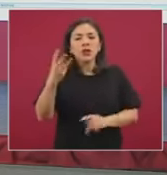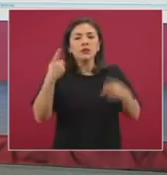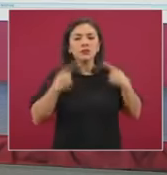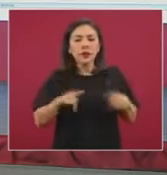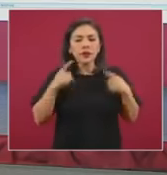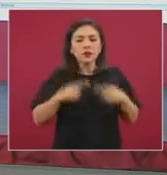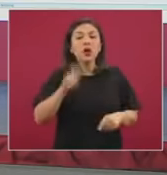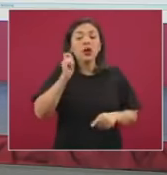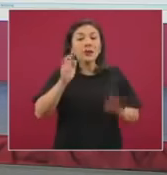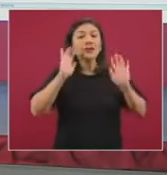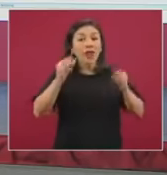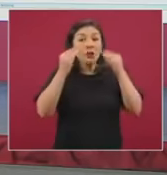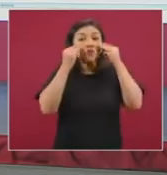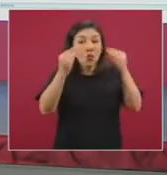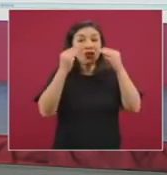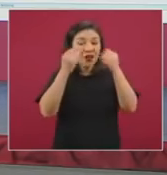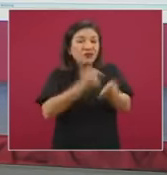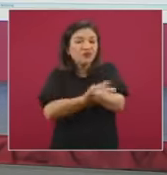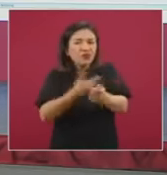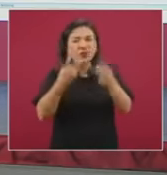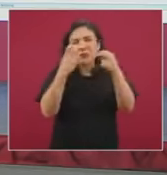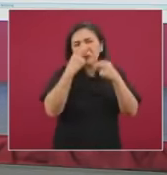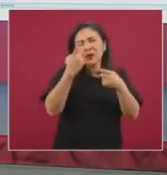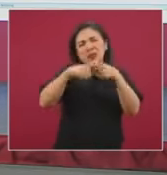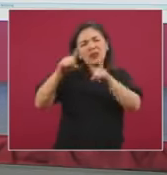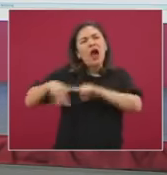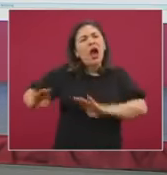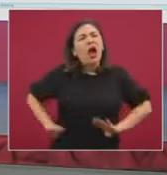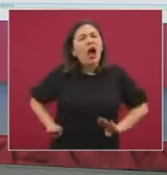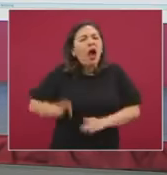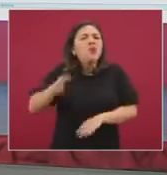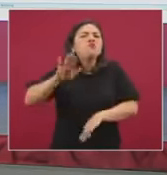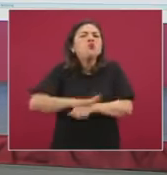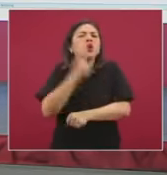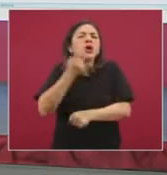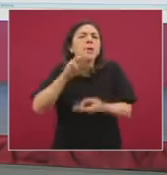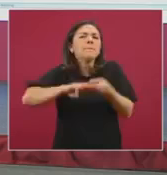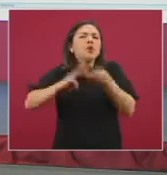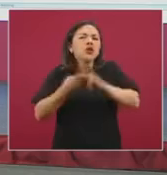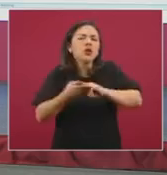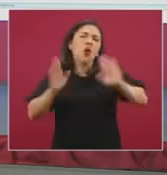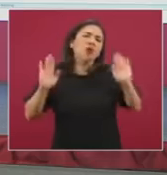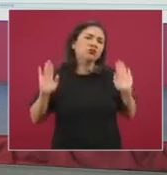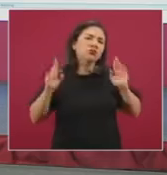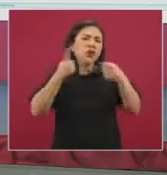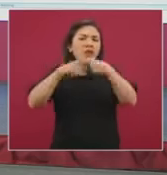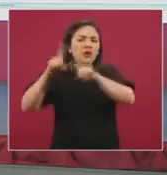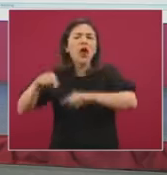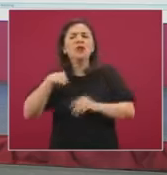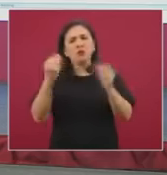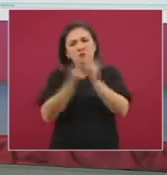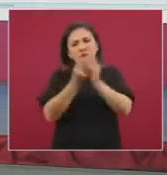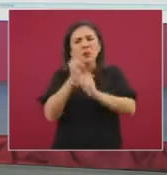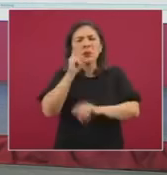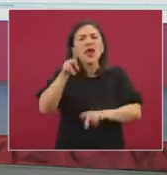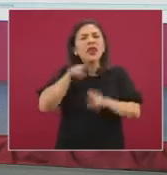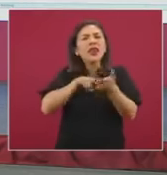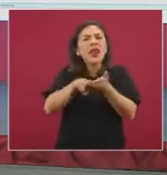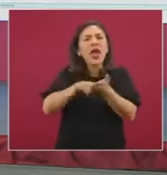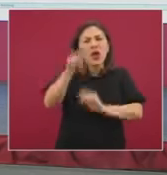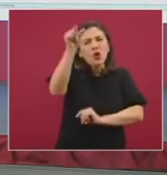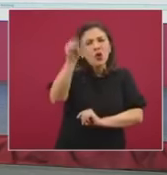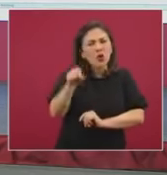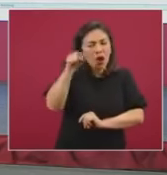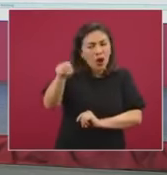150.043 que sí se les tomó muestra, pero por diferentes razones. Estas muestras hemos ya clasificado, que es el cuadro negro,